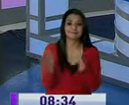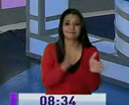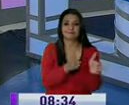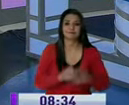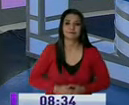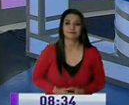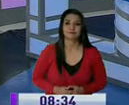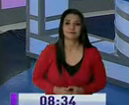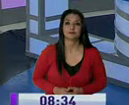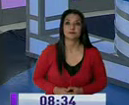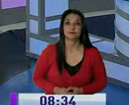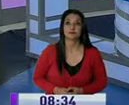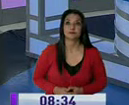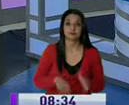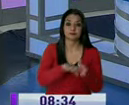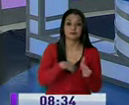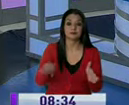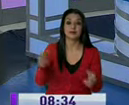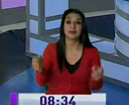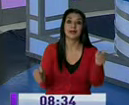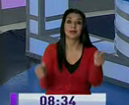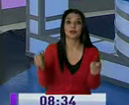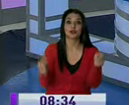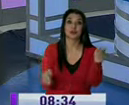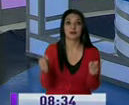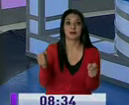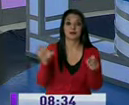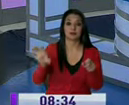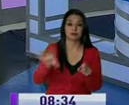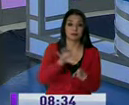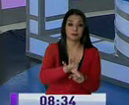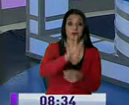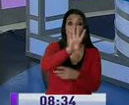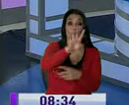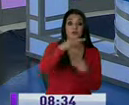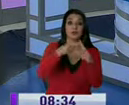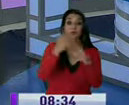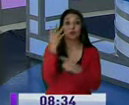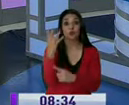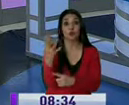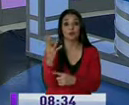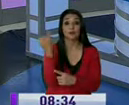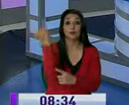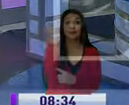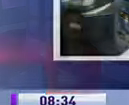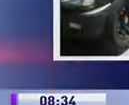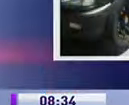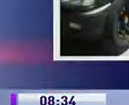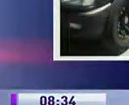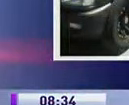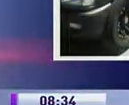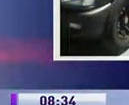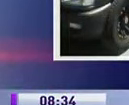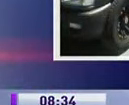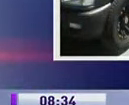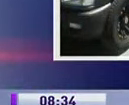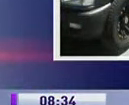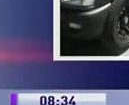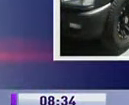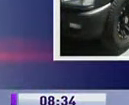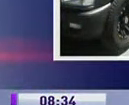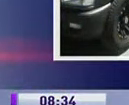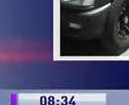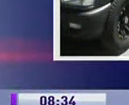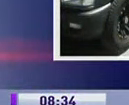contar que una camioneta Chevrolet Loop doble cabina 4x4 color verde fue robada la noche de este martes en el sector de la